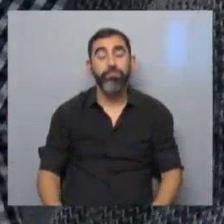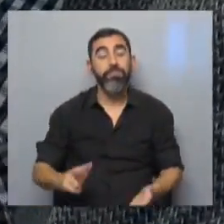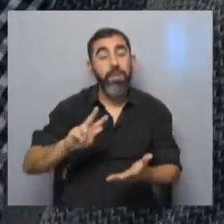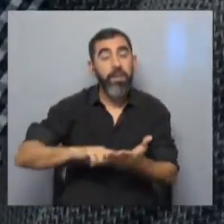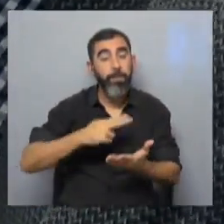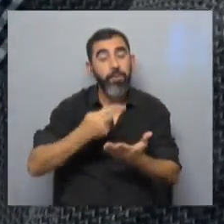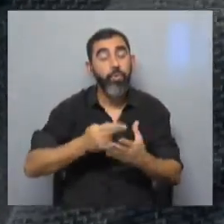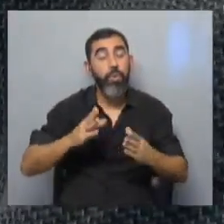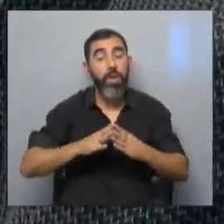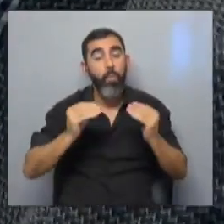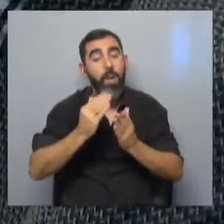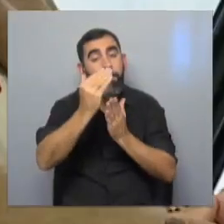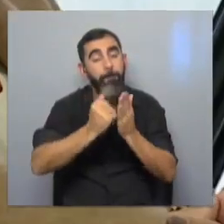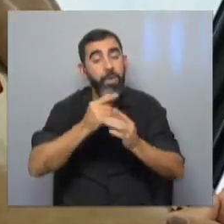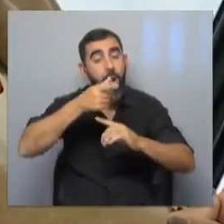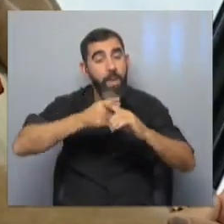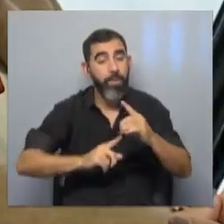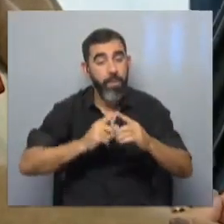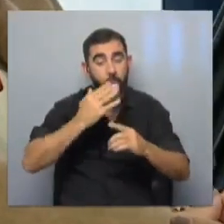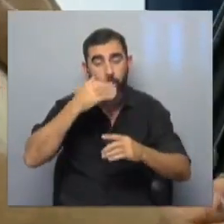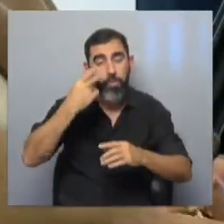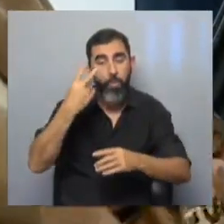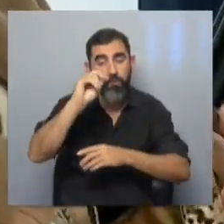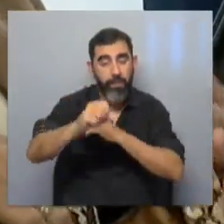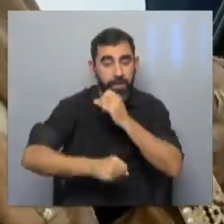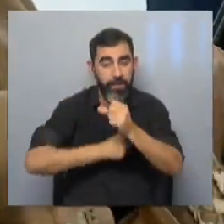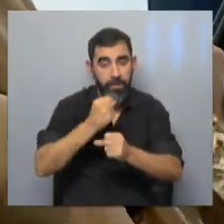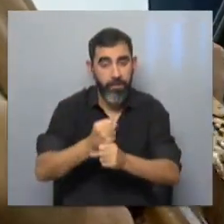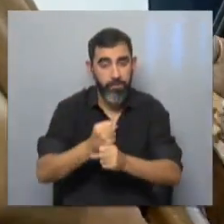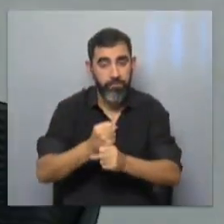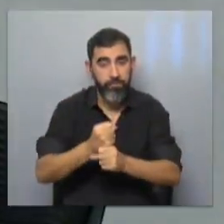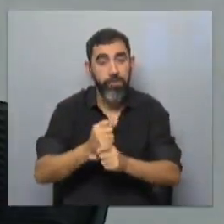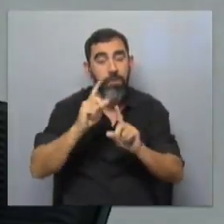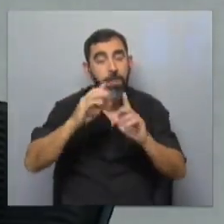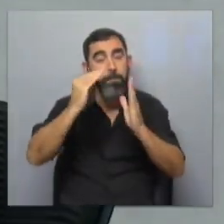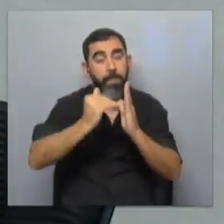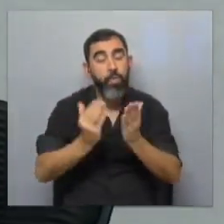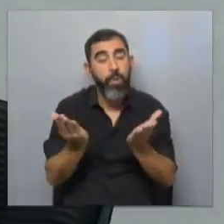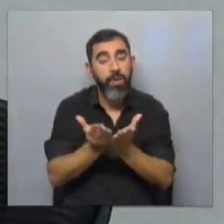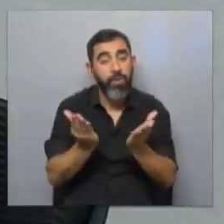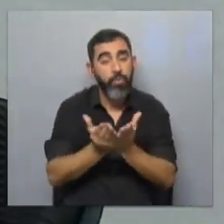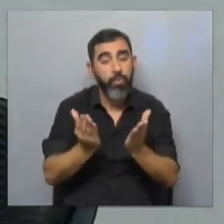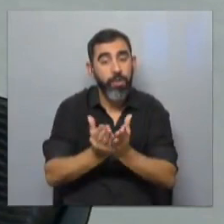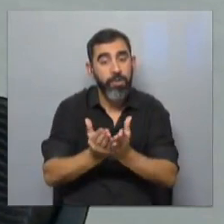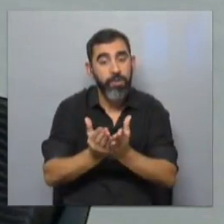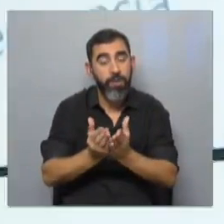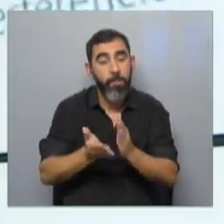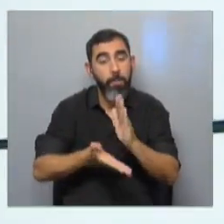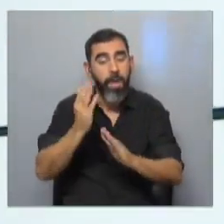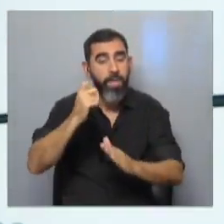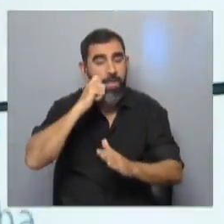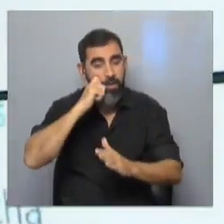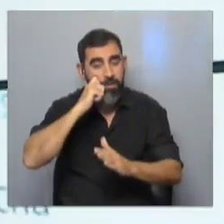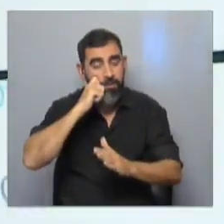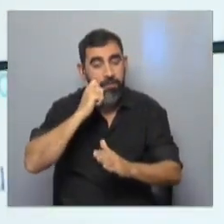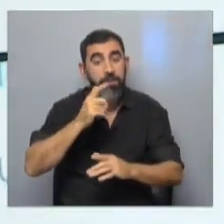repetición en primaria bajó a la mitad en los últimos 20 años, lo que redujo la cantidad de estudiantes extraedad. Este